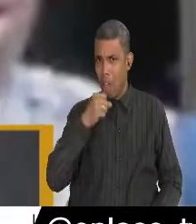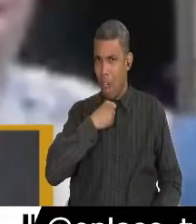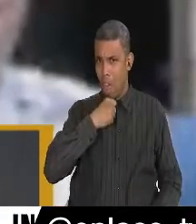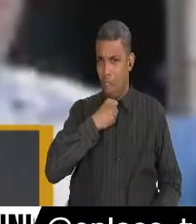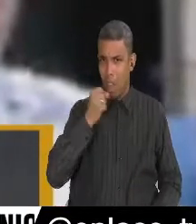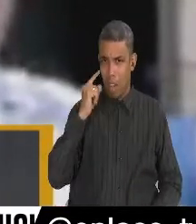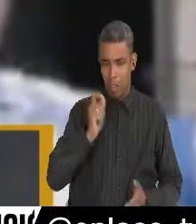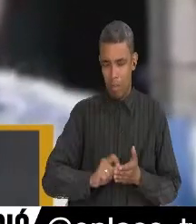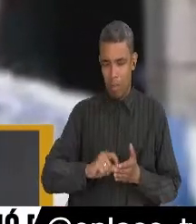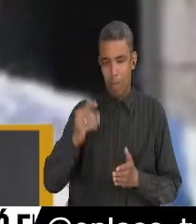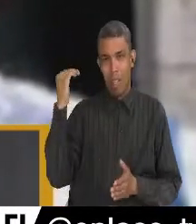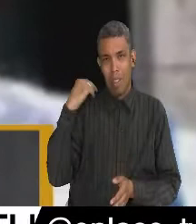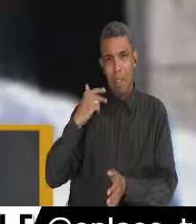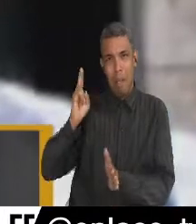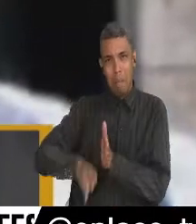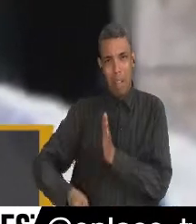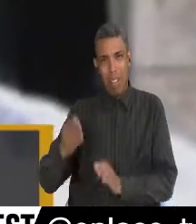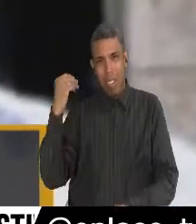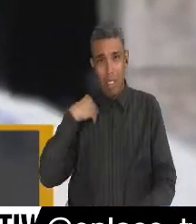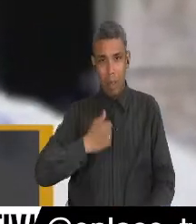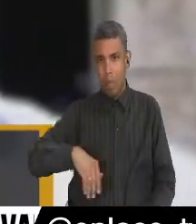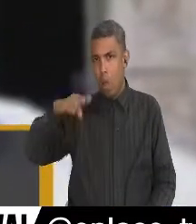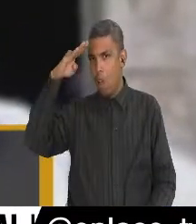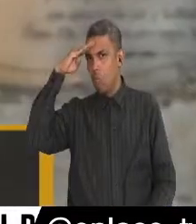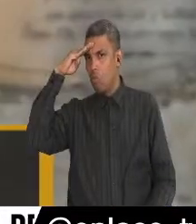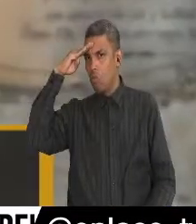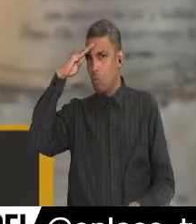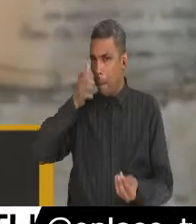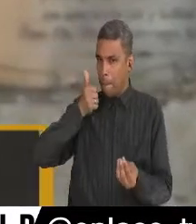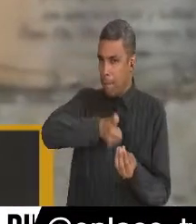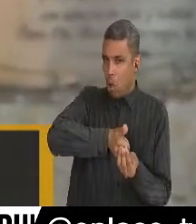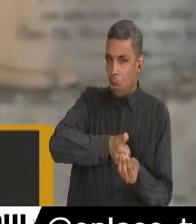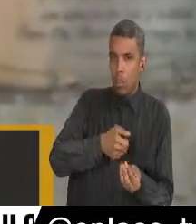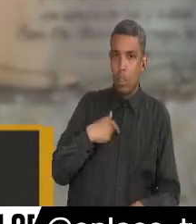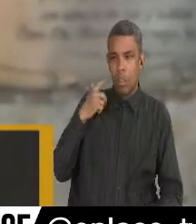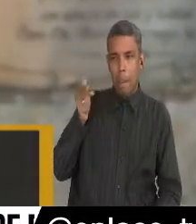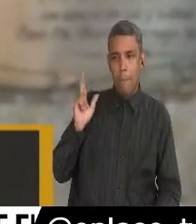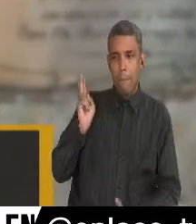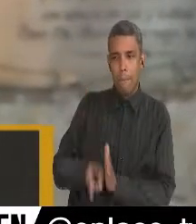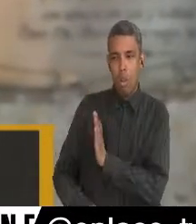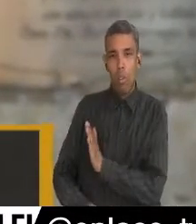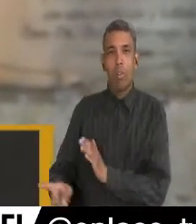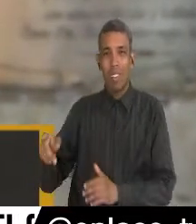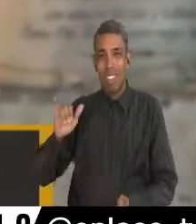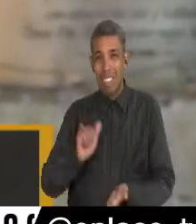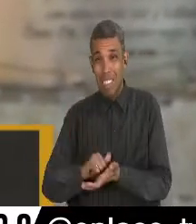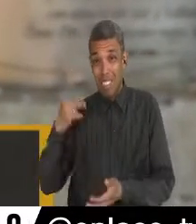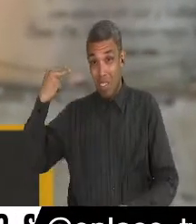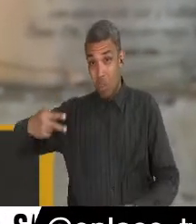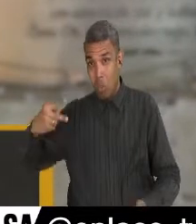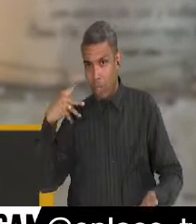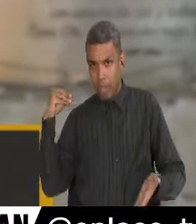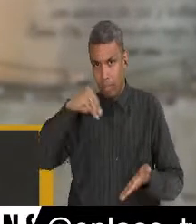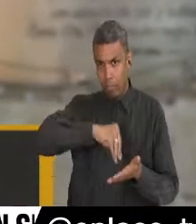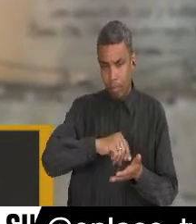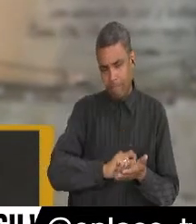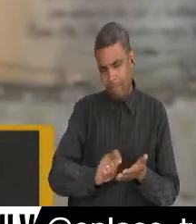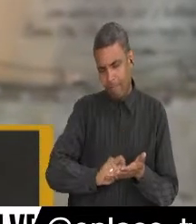Rivas asesinado por paramilitares en la pasada década. El libro Emeterio, Ecos de una noche oscura, ese